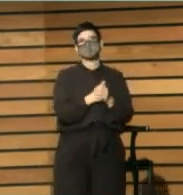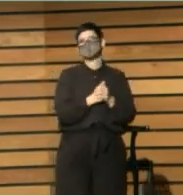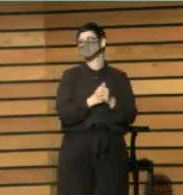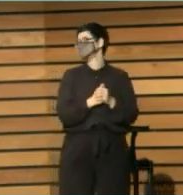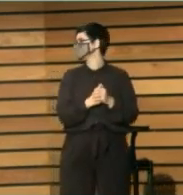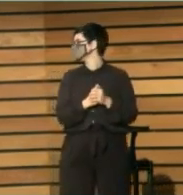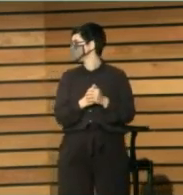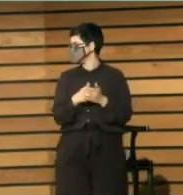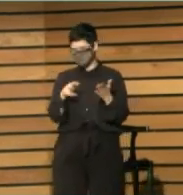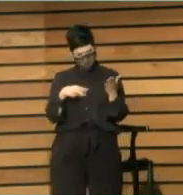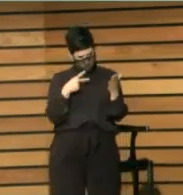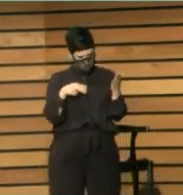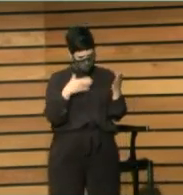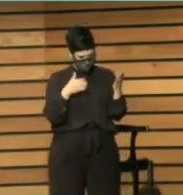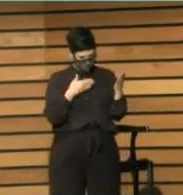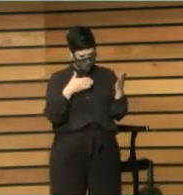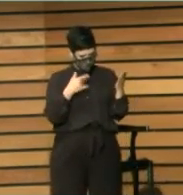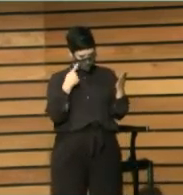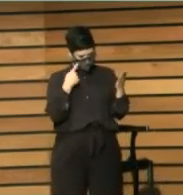Yeah.